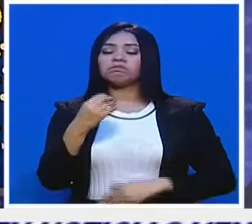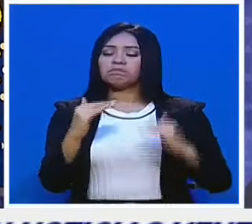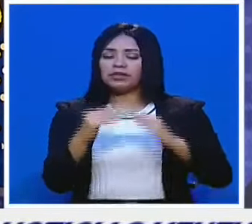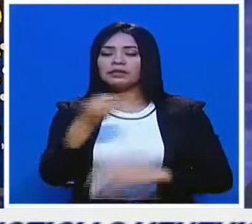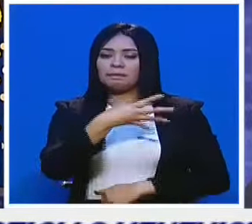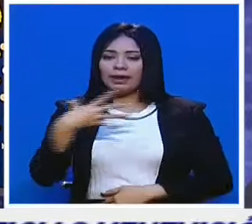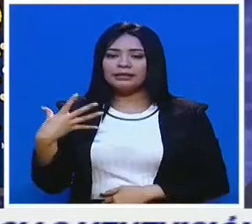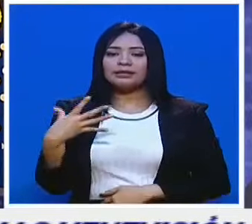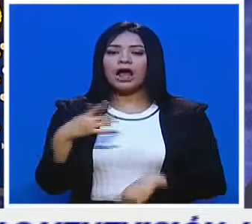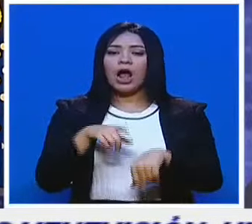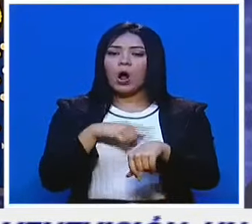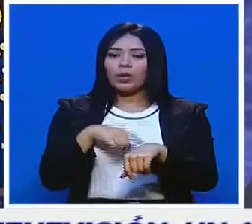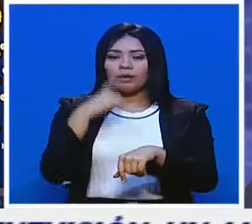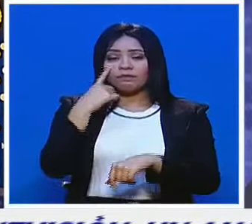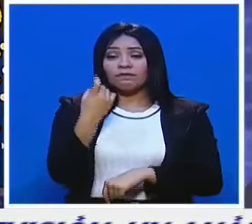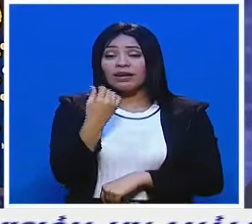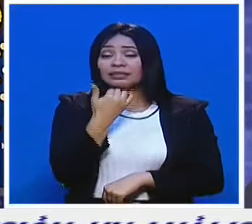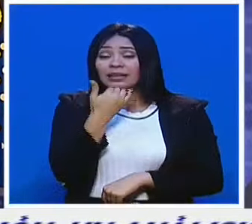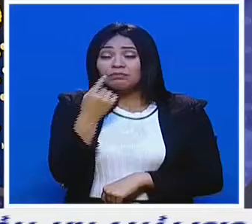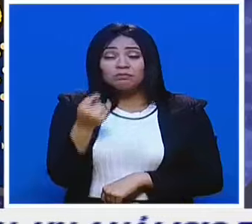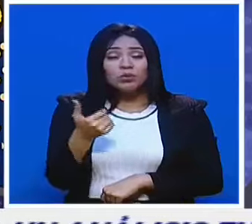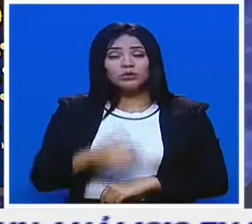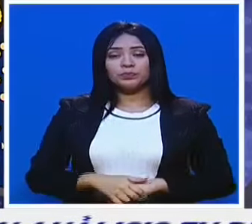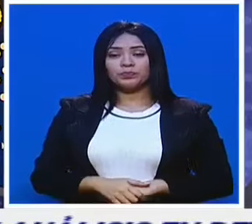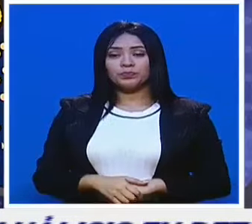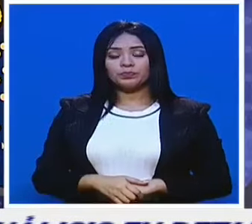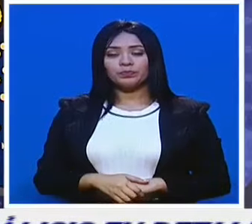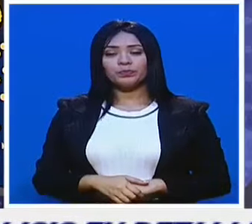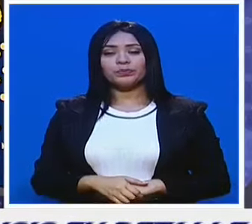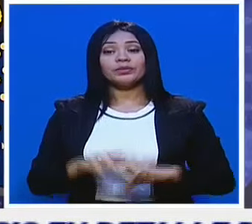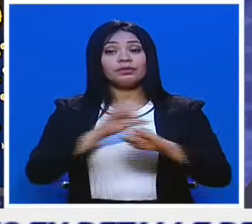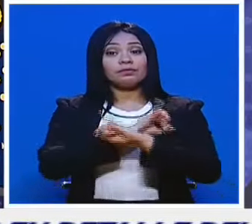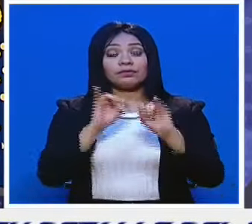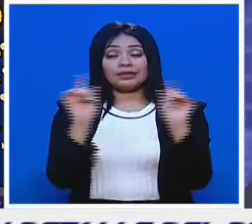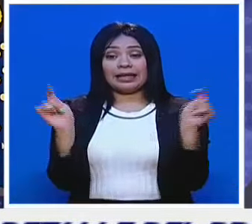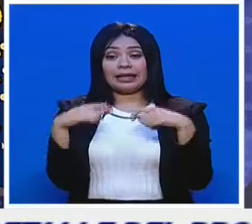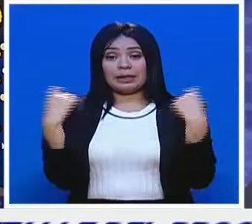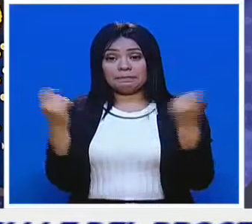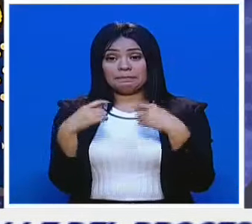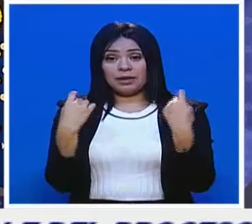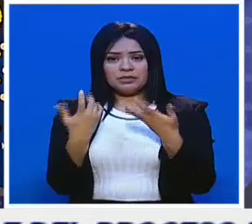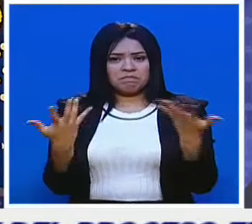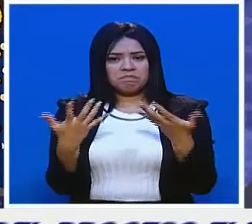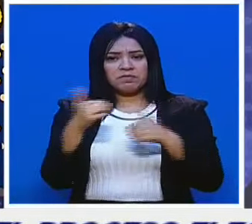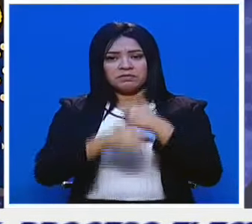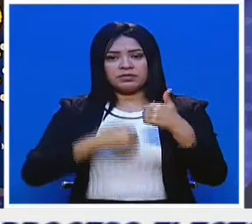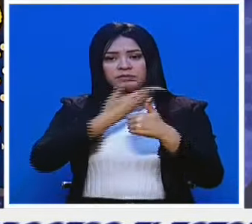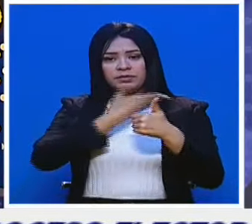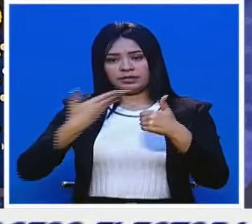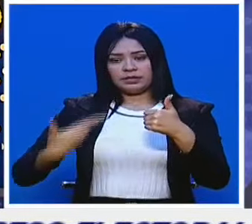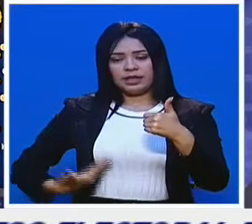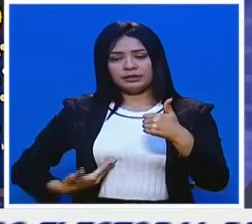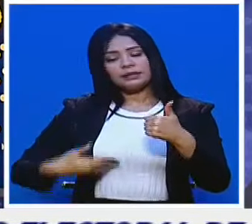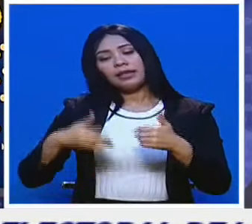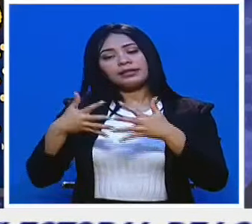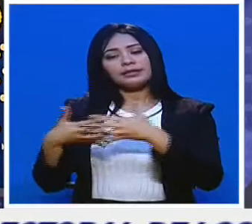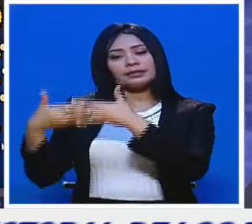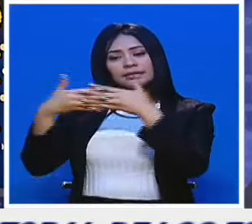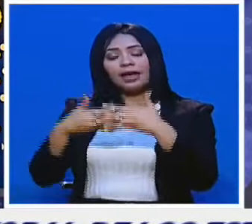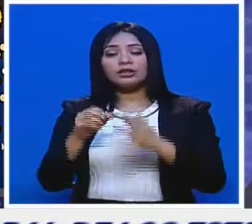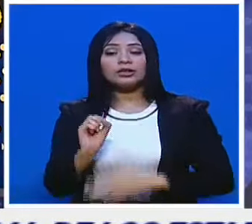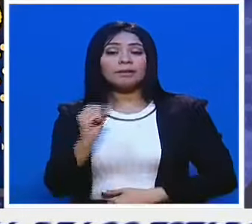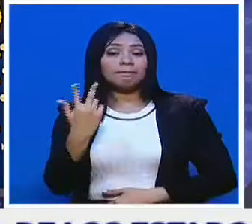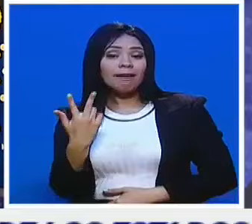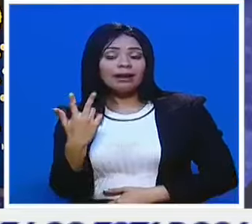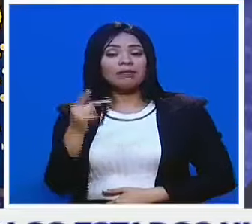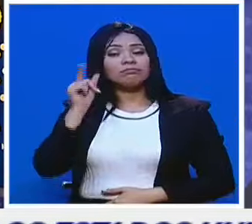las horas finales. Este cierre de campaña es una batalla que tiene la vicepresidenta de los Estados Unidos, Kamala Harris, donde